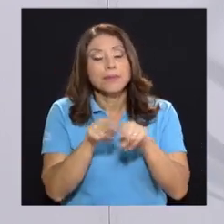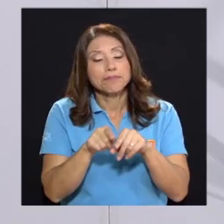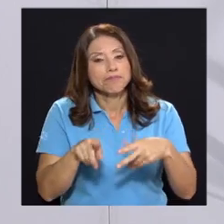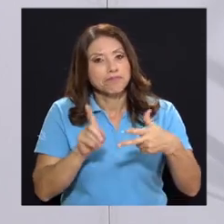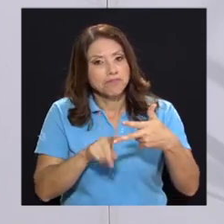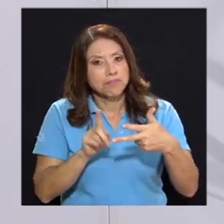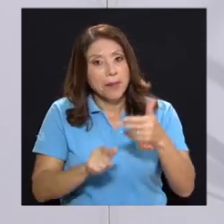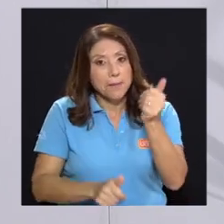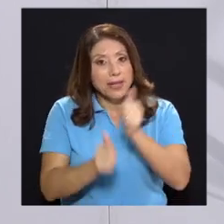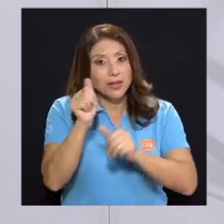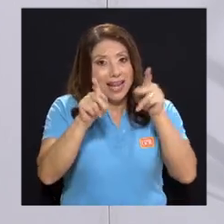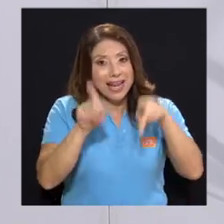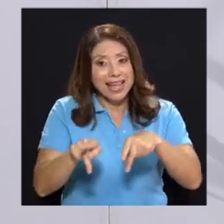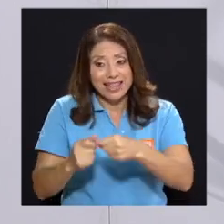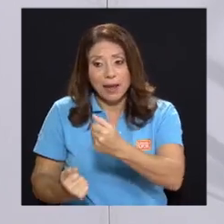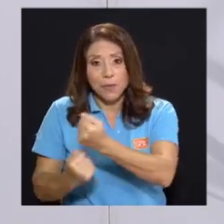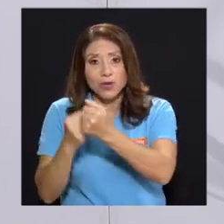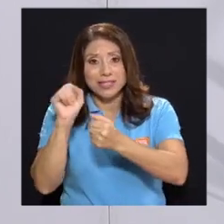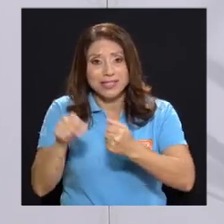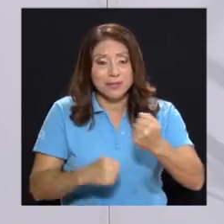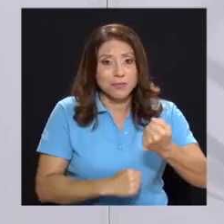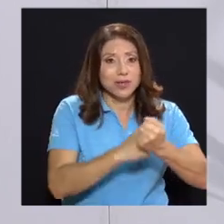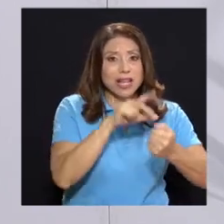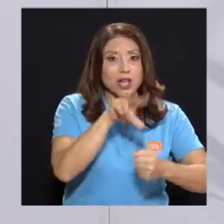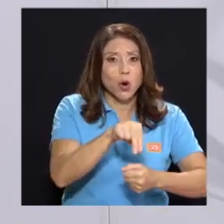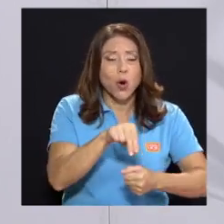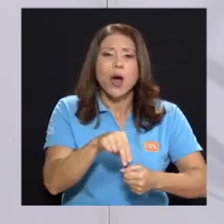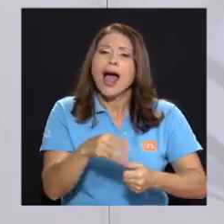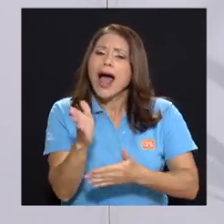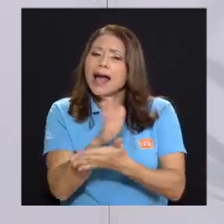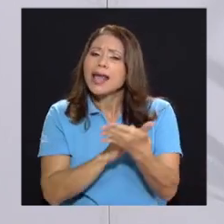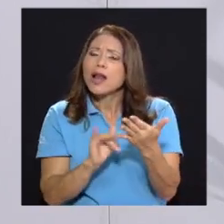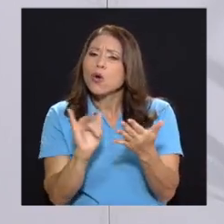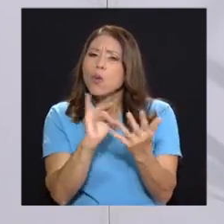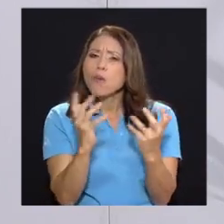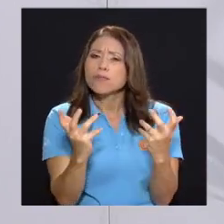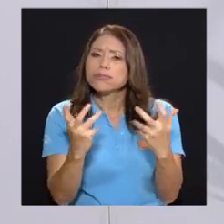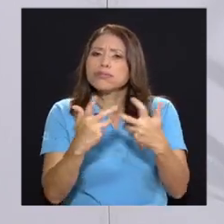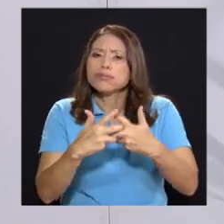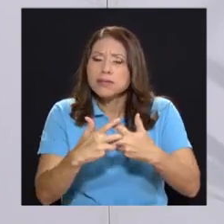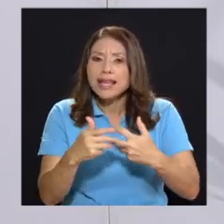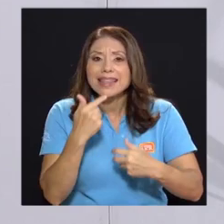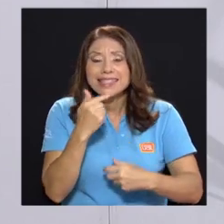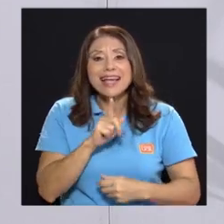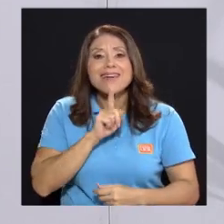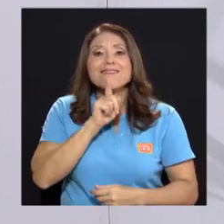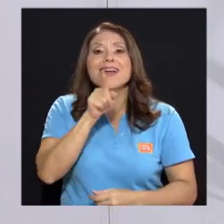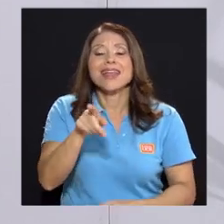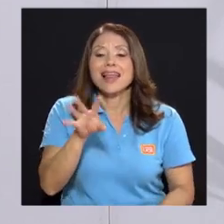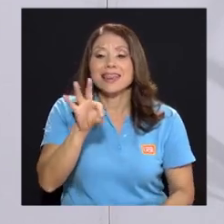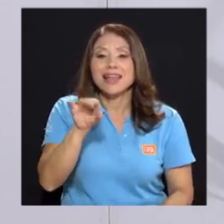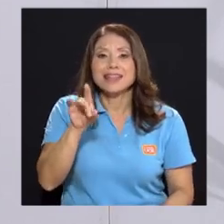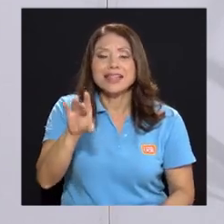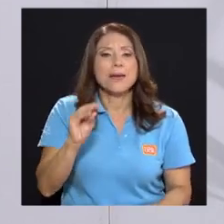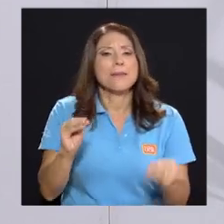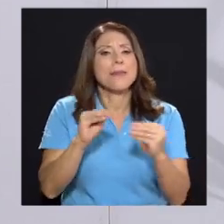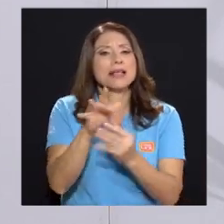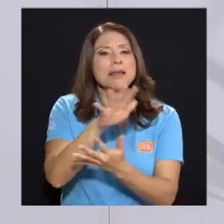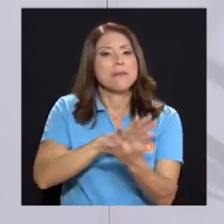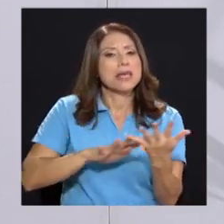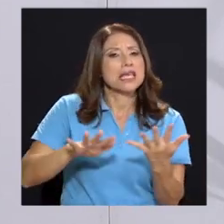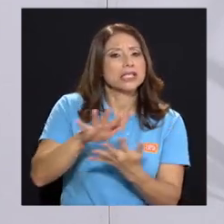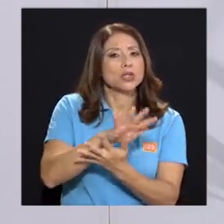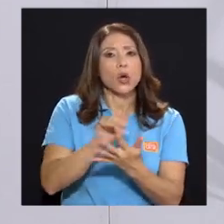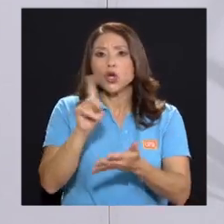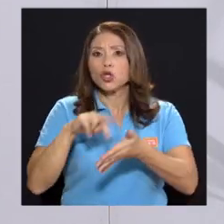gente dice incluso de si él no hay un punto de convergencia que tenía los efectos de tratados tratando era más mixto no era ni el paraíso